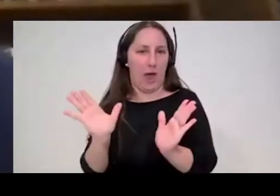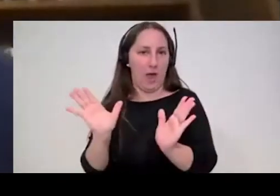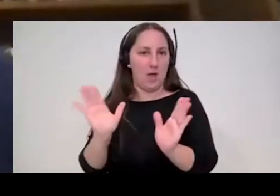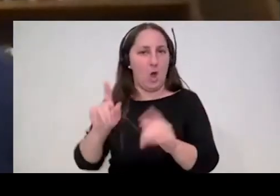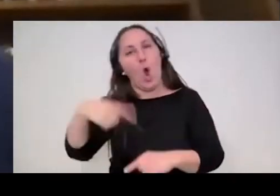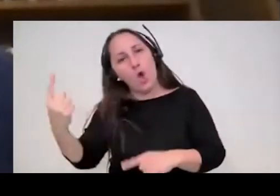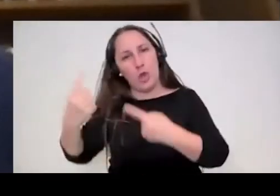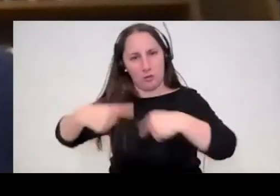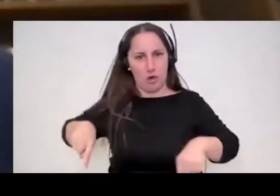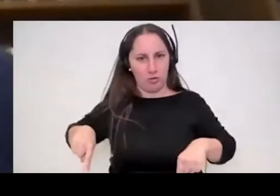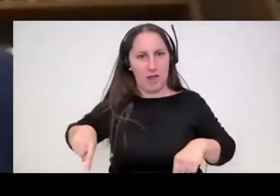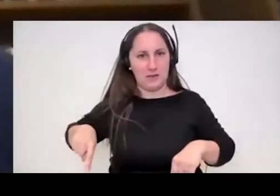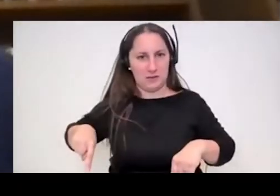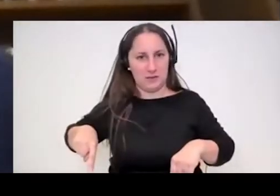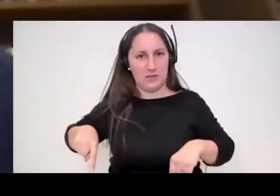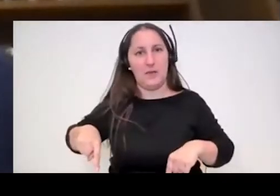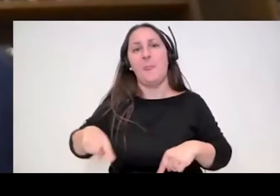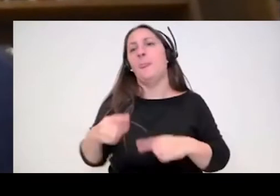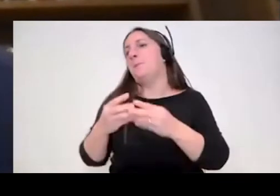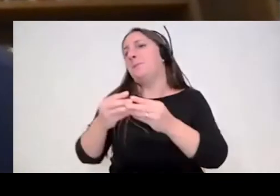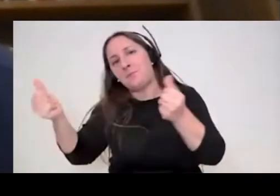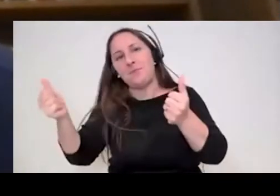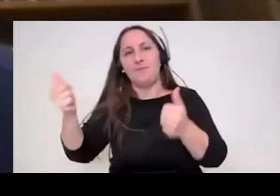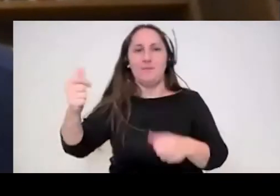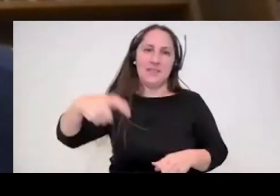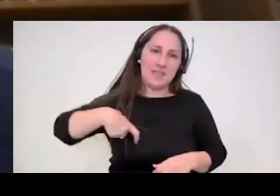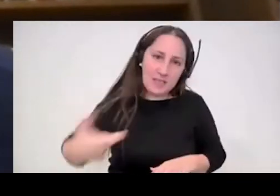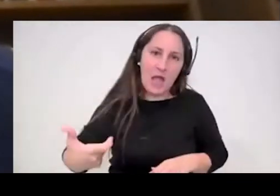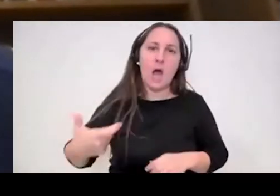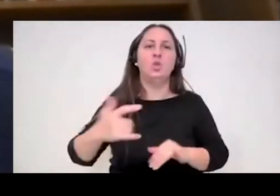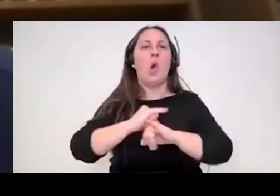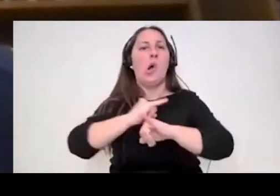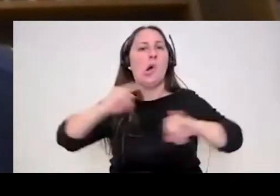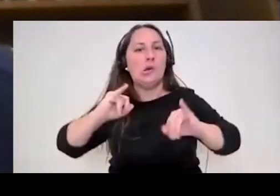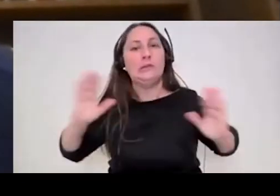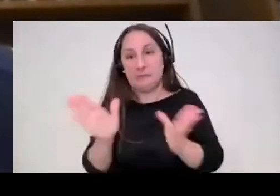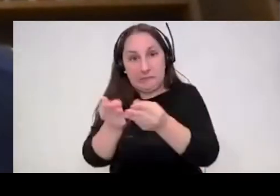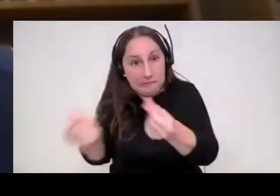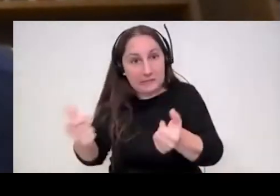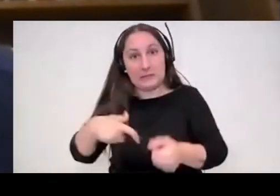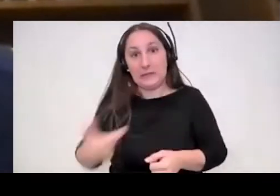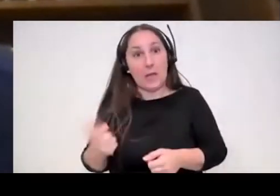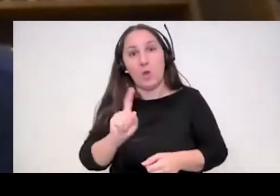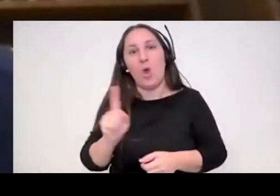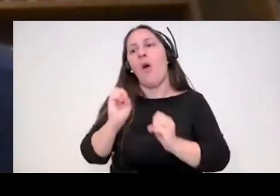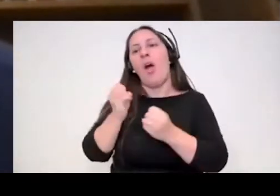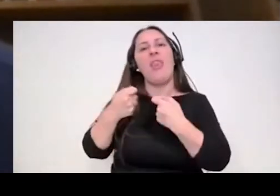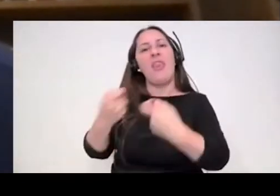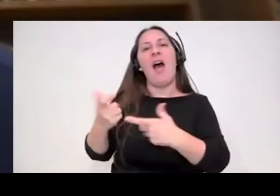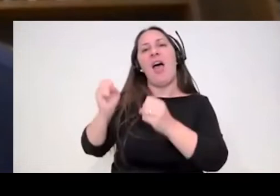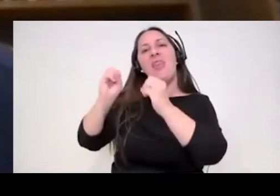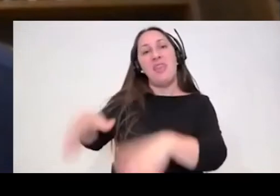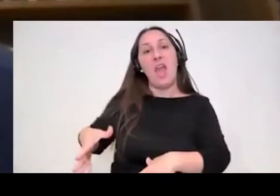impulsarán la desaparición de los sindicatos, y si no pueden hacerlos desaparecer, la mejor forma de debilitarlos es llevarlos a